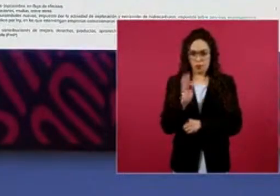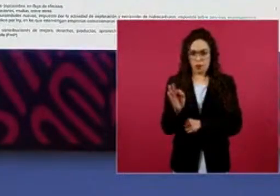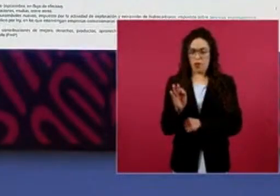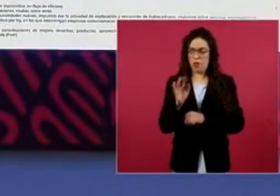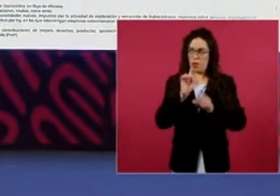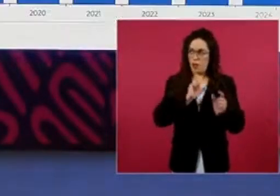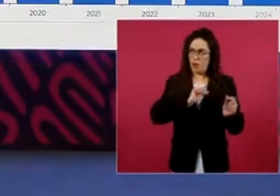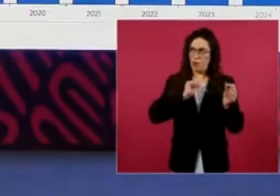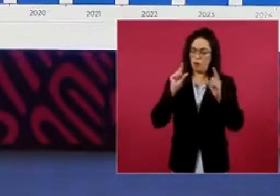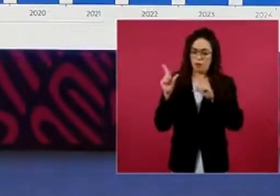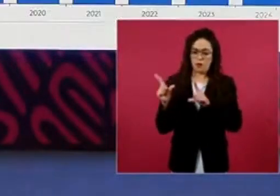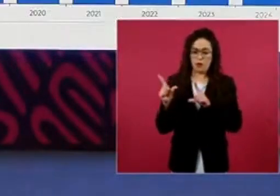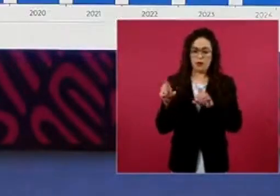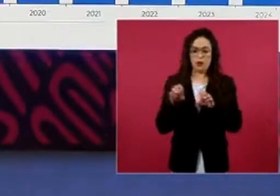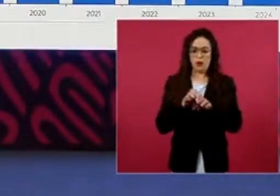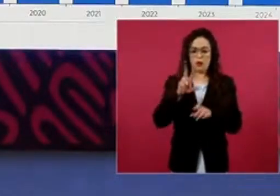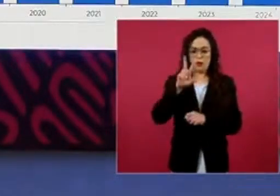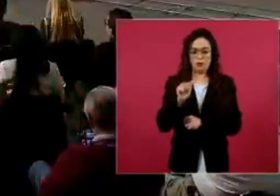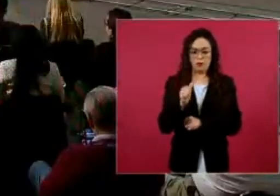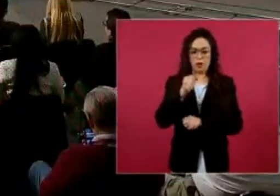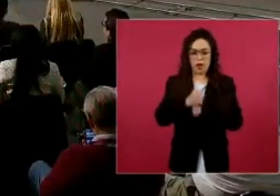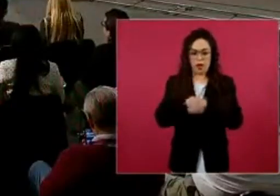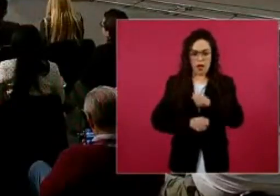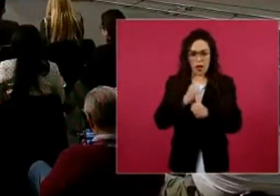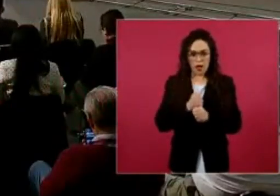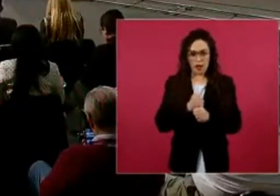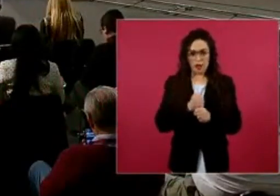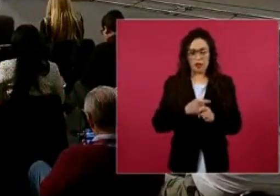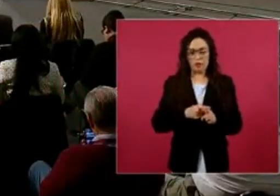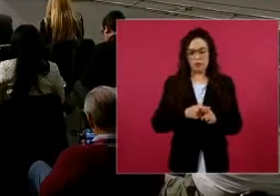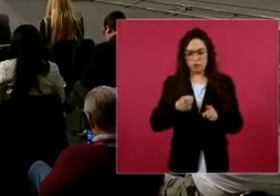cómo vamos. Aquí está.